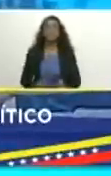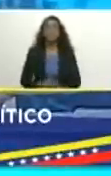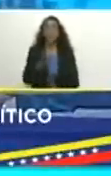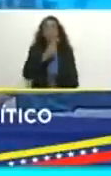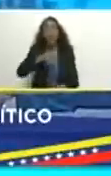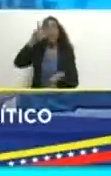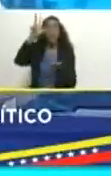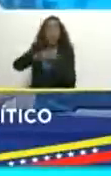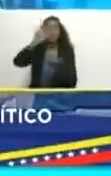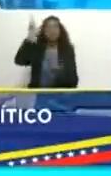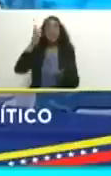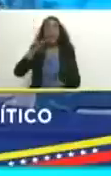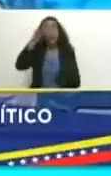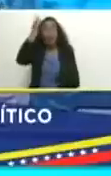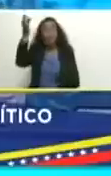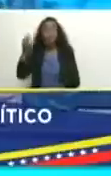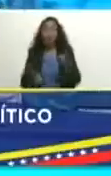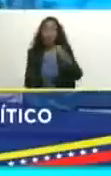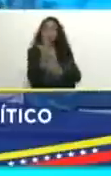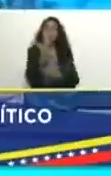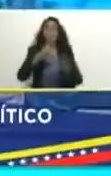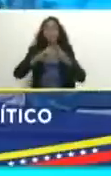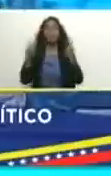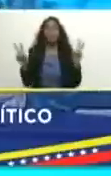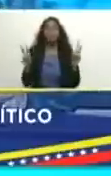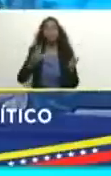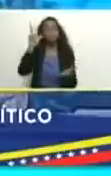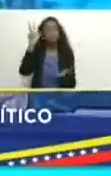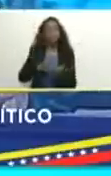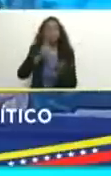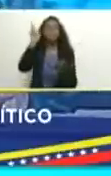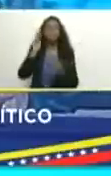Cúmplase, Consejo Especial para la Paz, CEPAS.